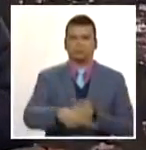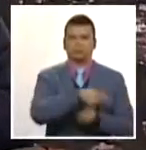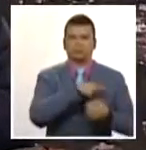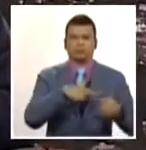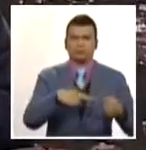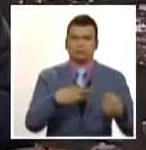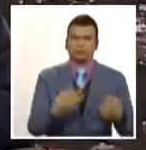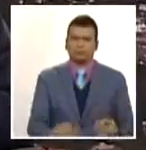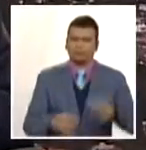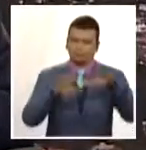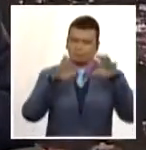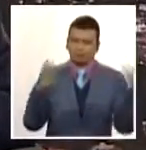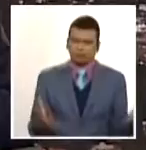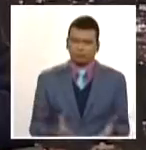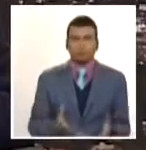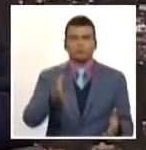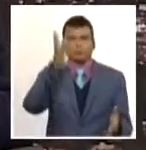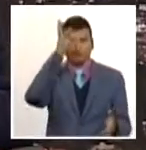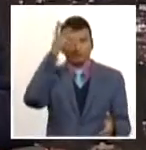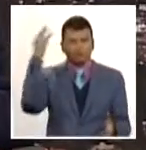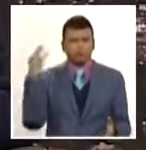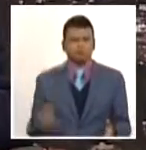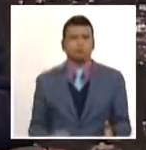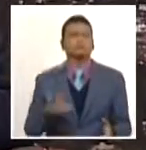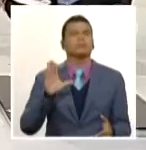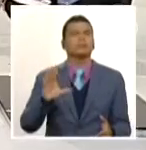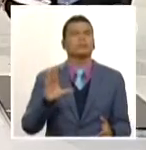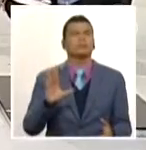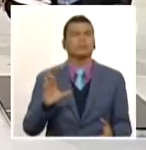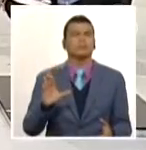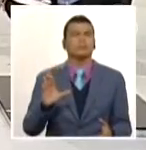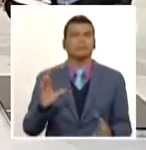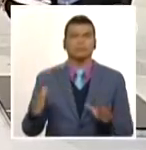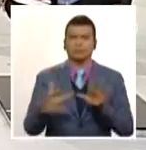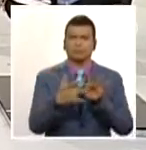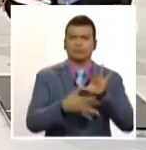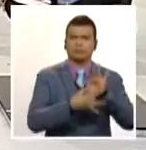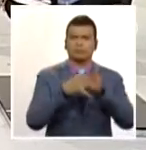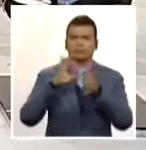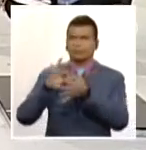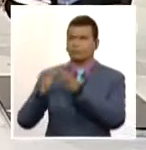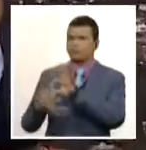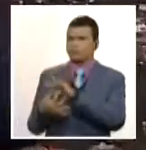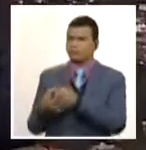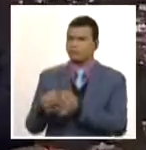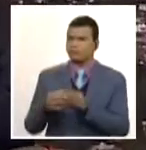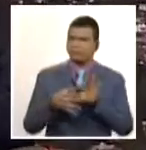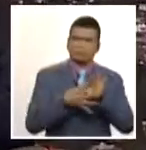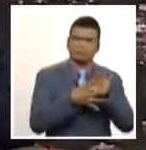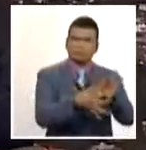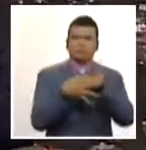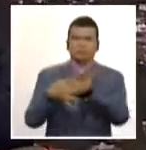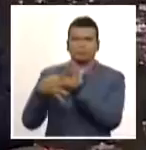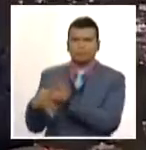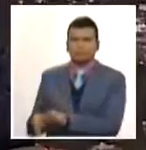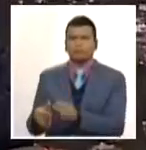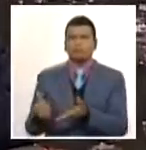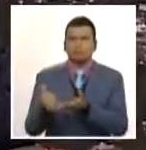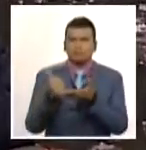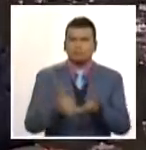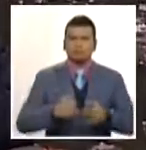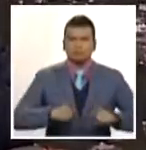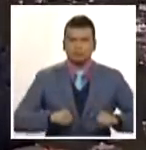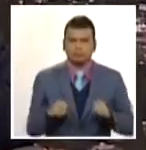y del conocimiento? Capaz de conectarse globalmente, de facilitar que Bogotá